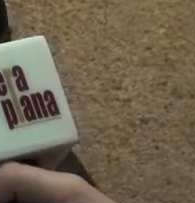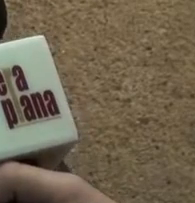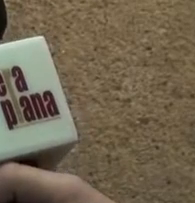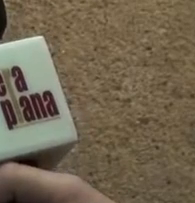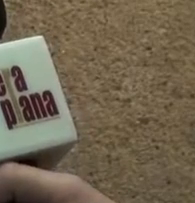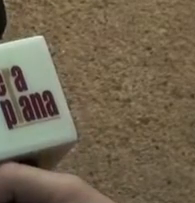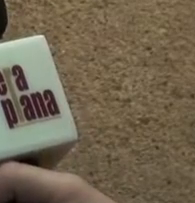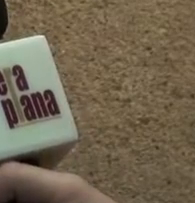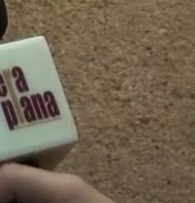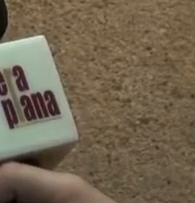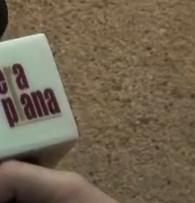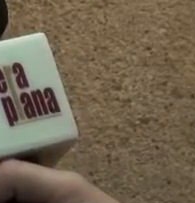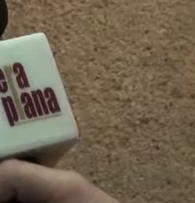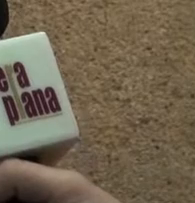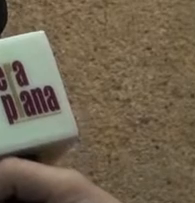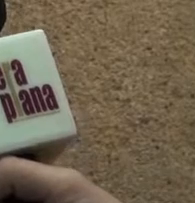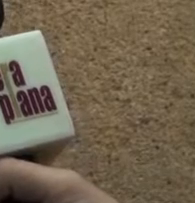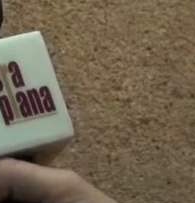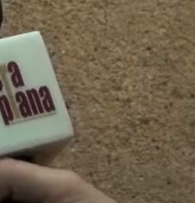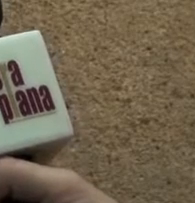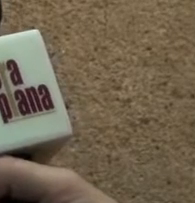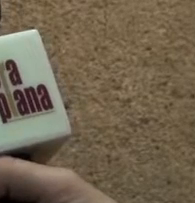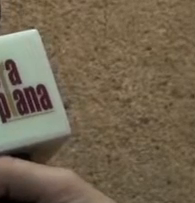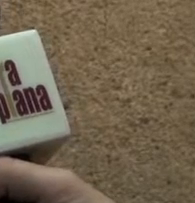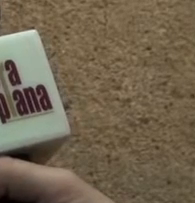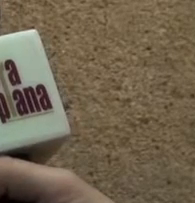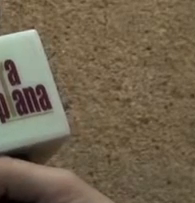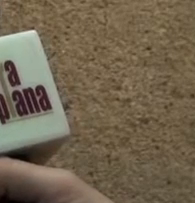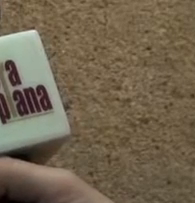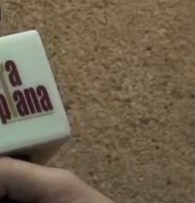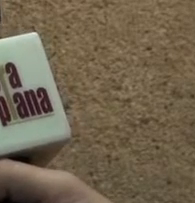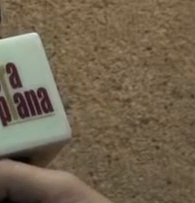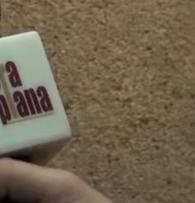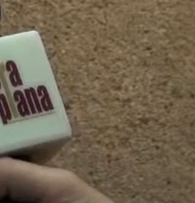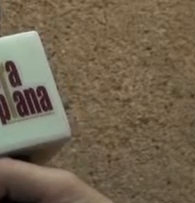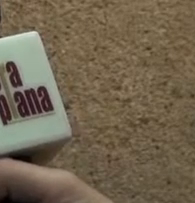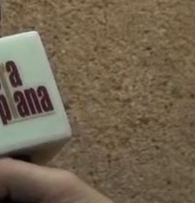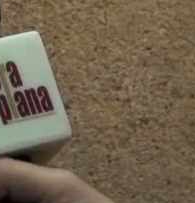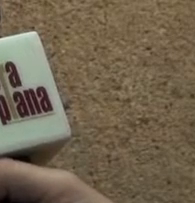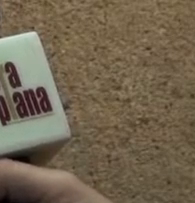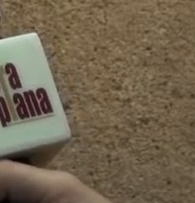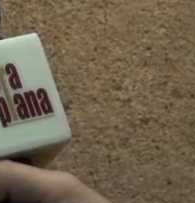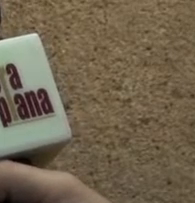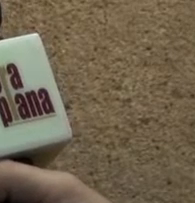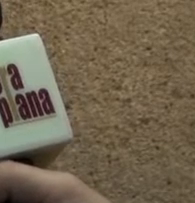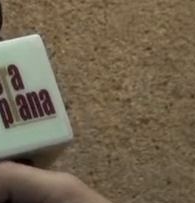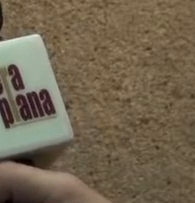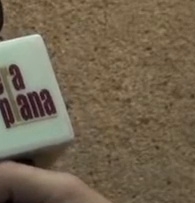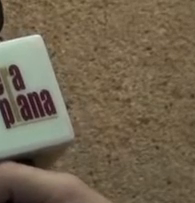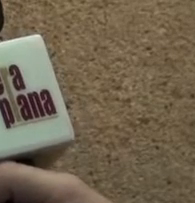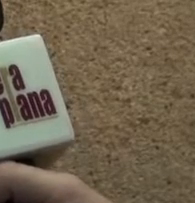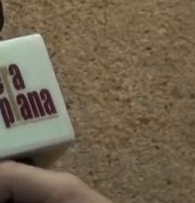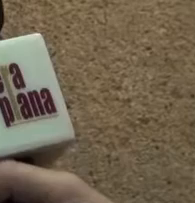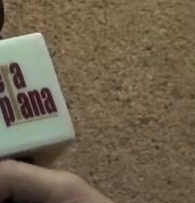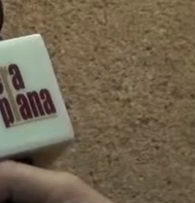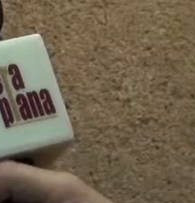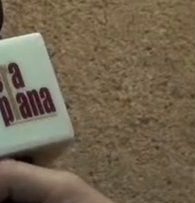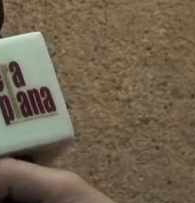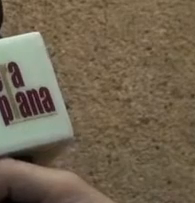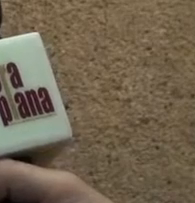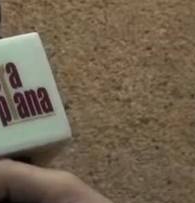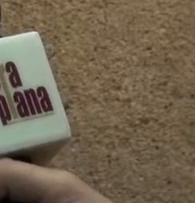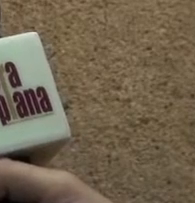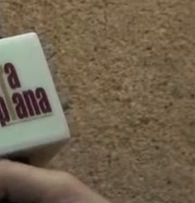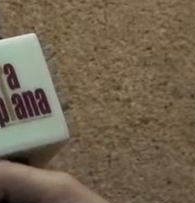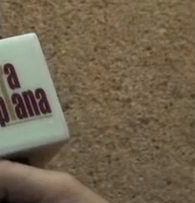que se decretó o se sentenció por la Corte Interamericana sobre el